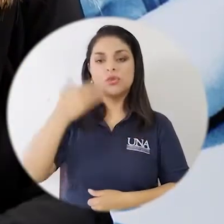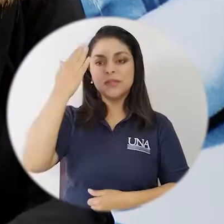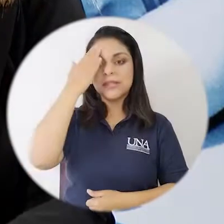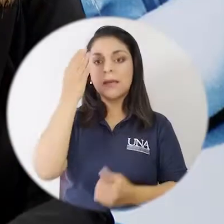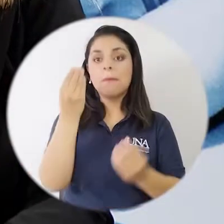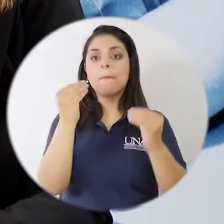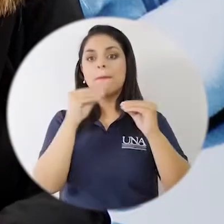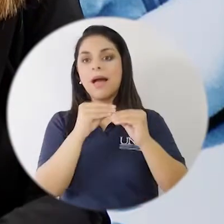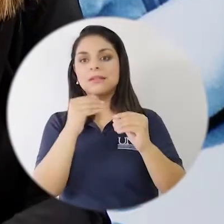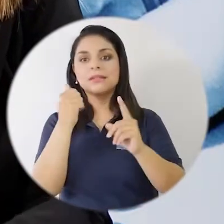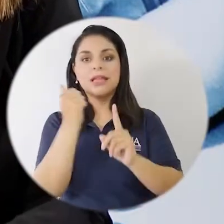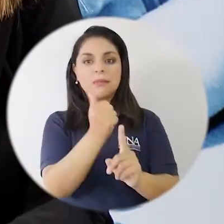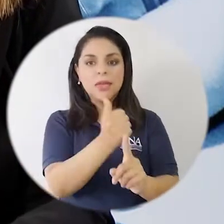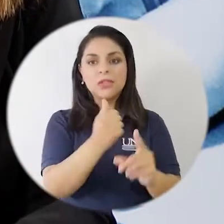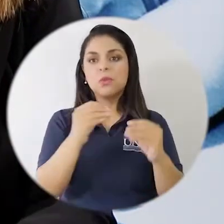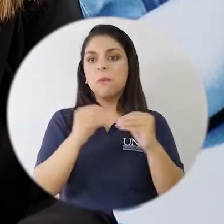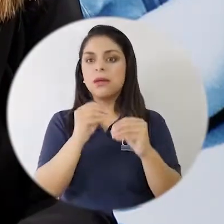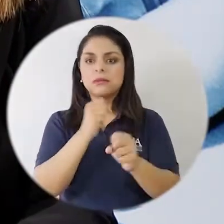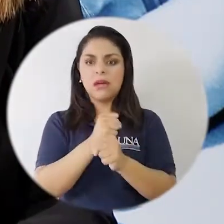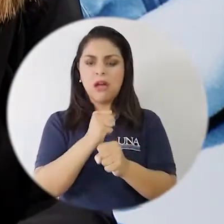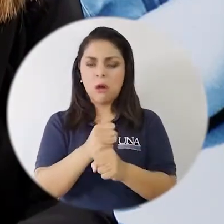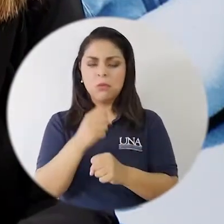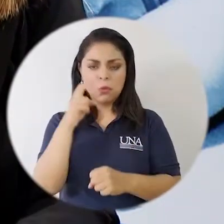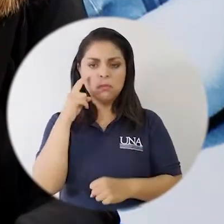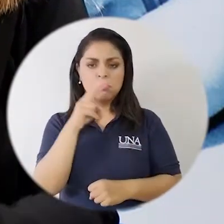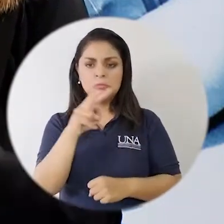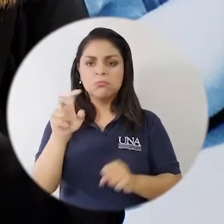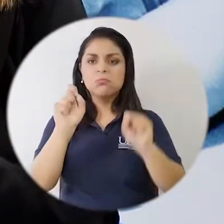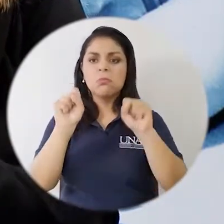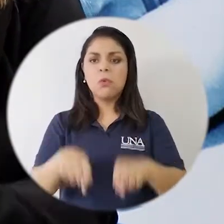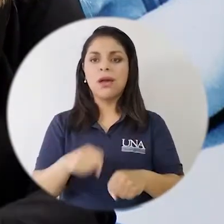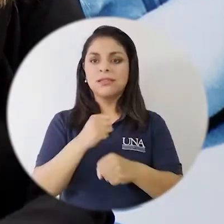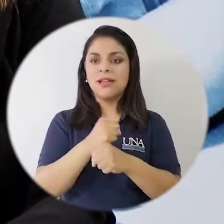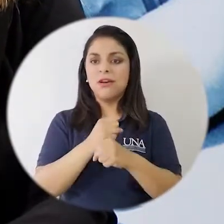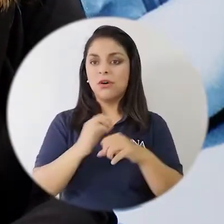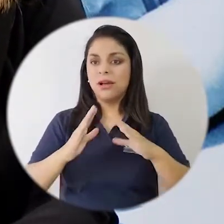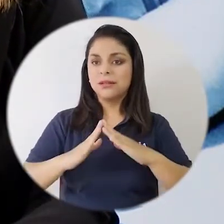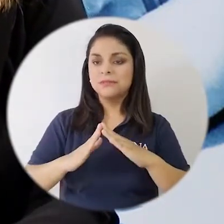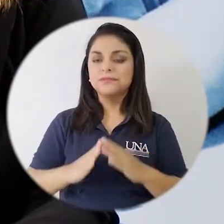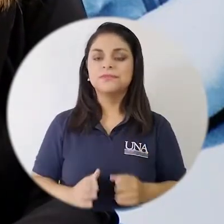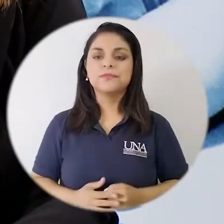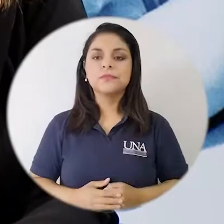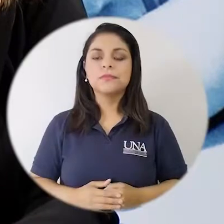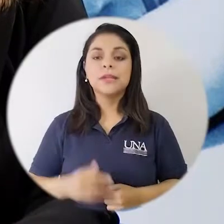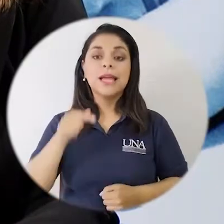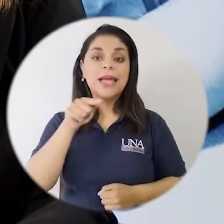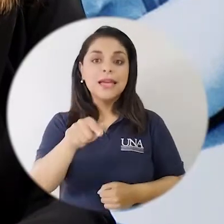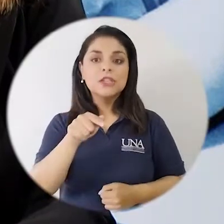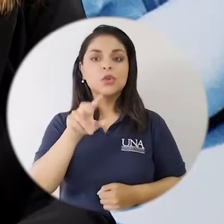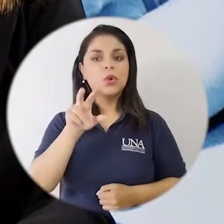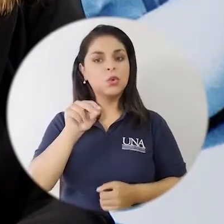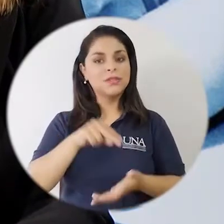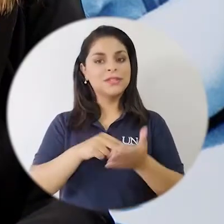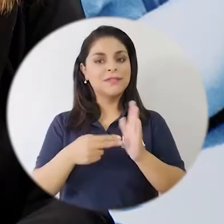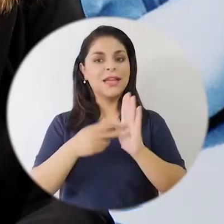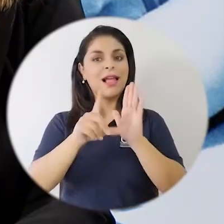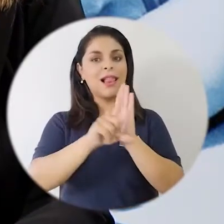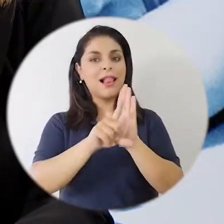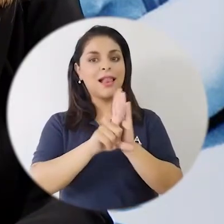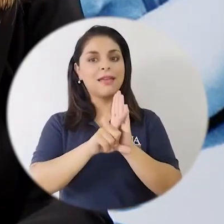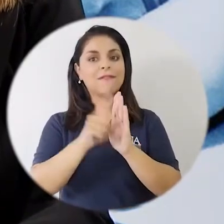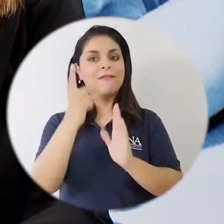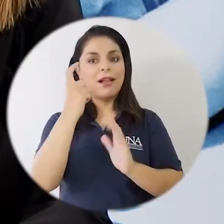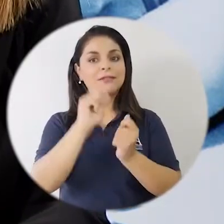trabajo, también pudieron ver que se puede hacer teletrabajo. Eso no implica que la ley no tenga que hacer mejoras. De hecho,